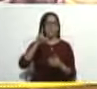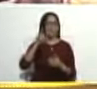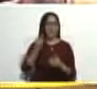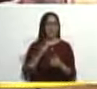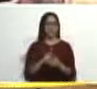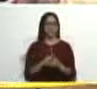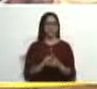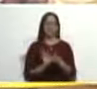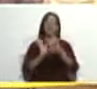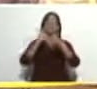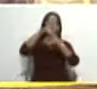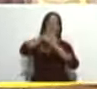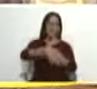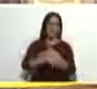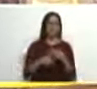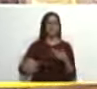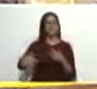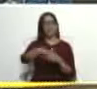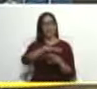Canaima, la Gran Sabana,